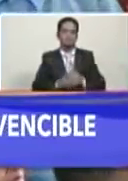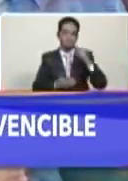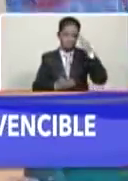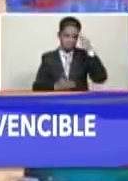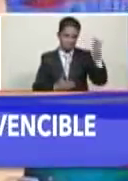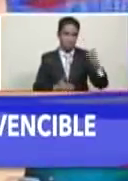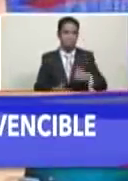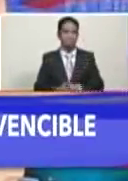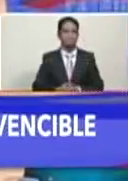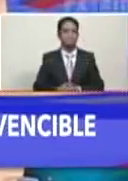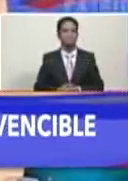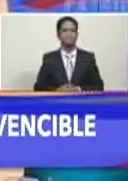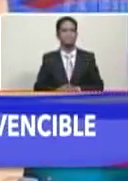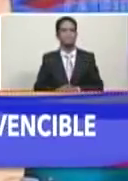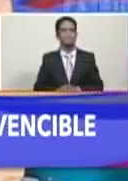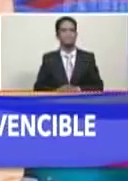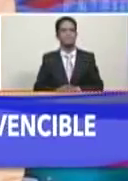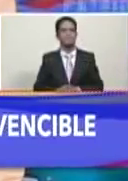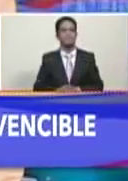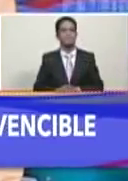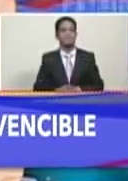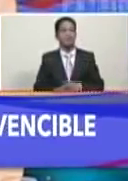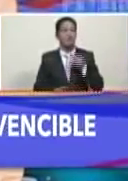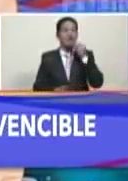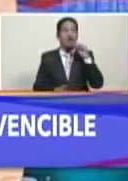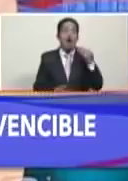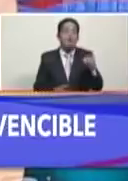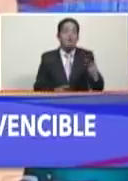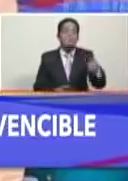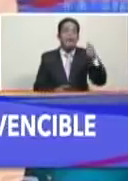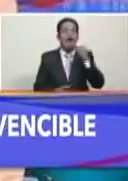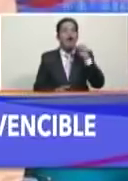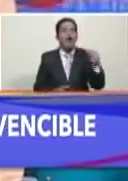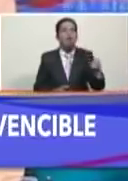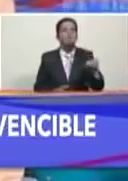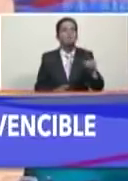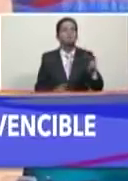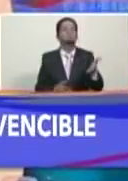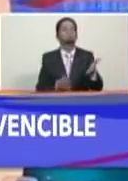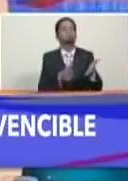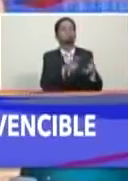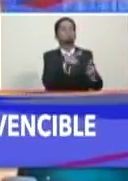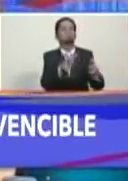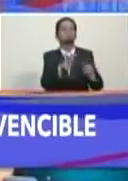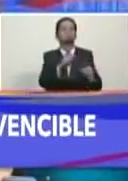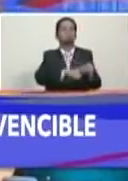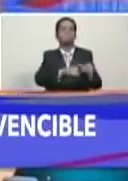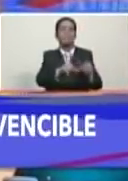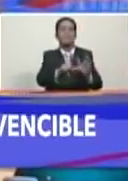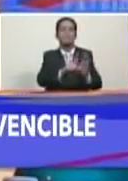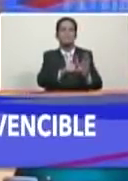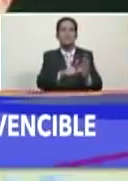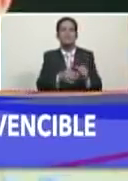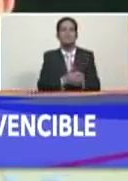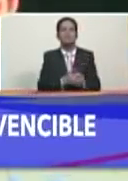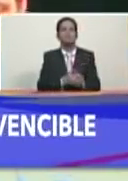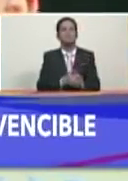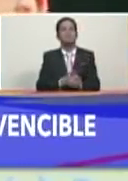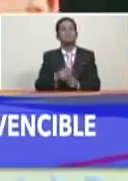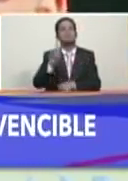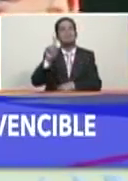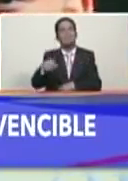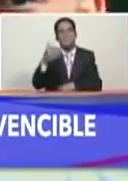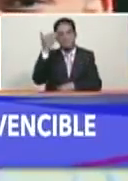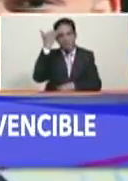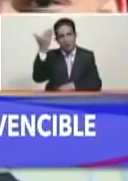Nuestros muchachos y muchachas, la juventud más joven de los liceos. Quiero también saludar de manera muy